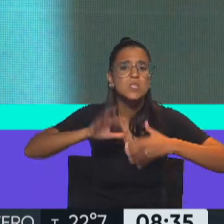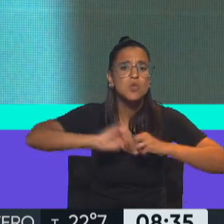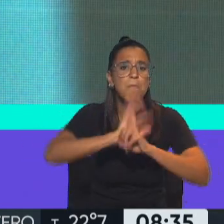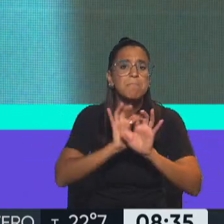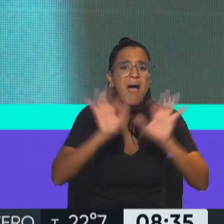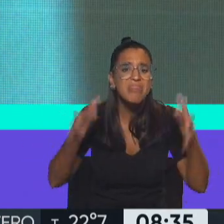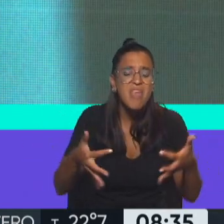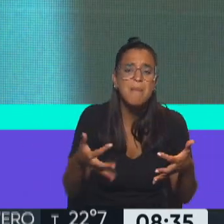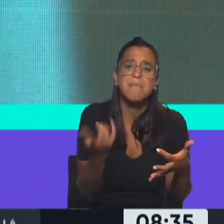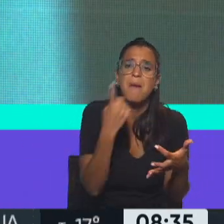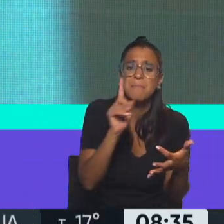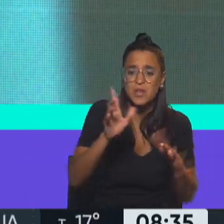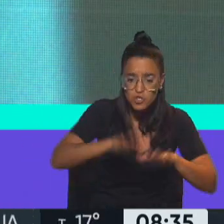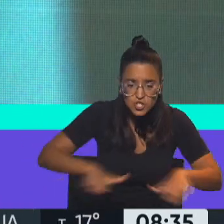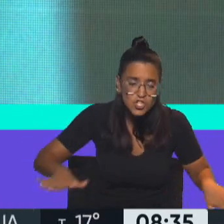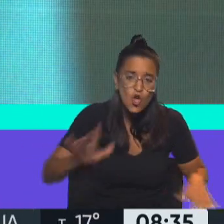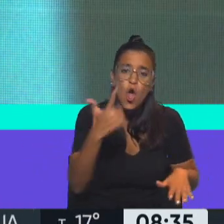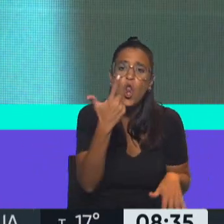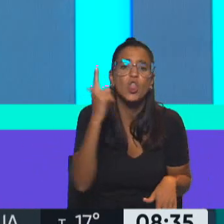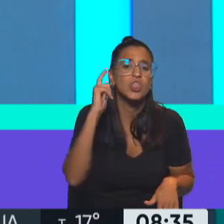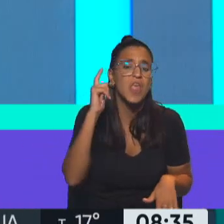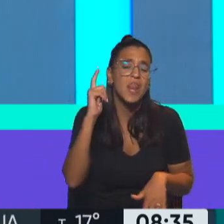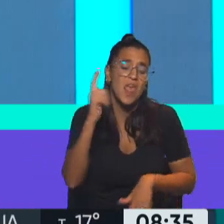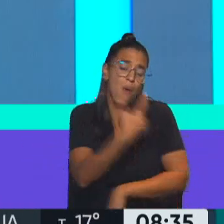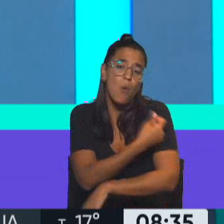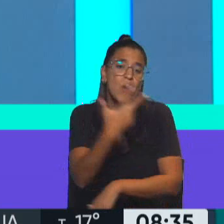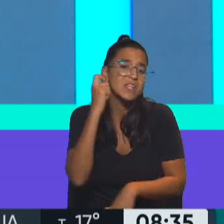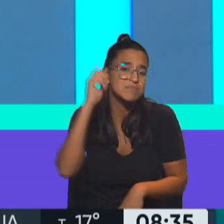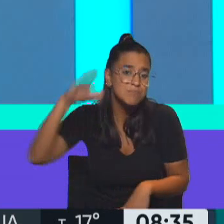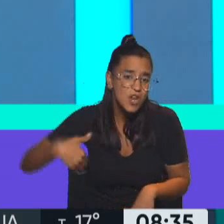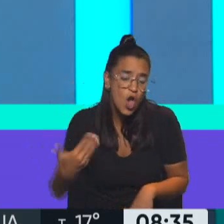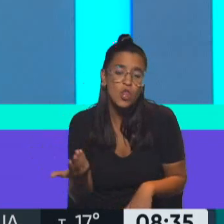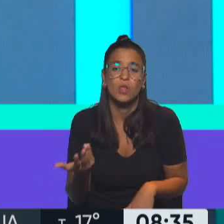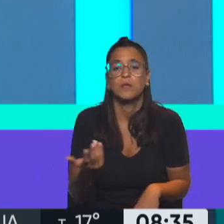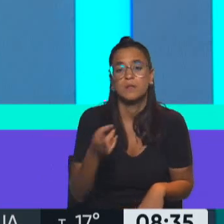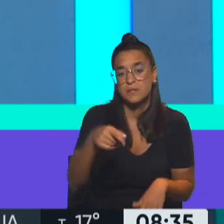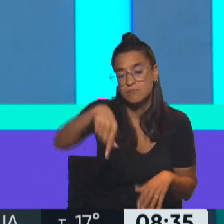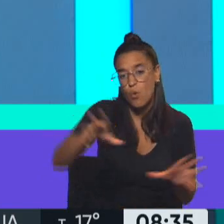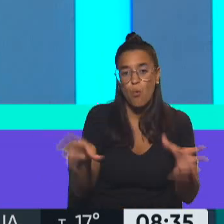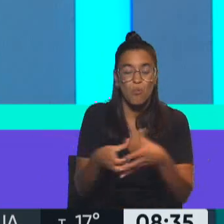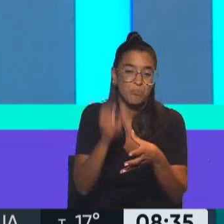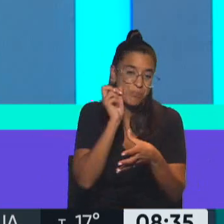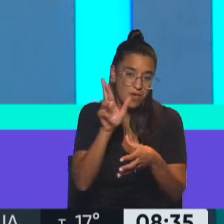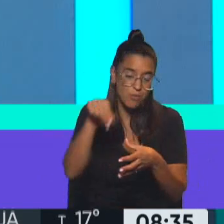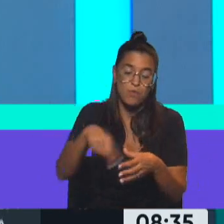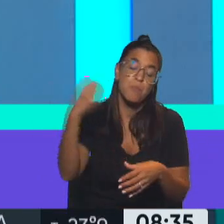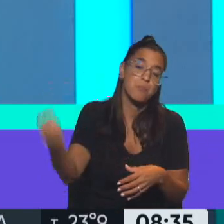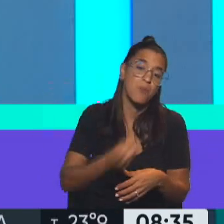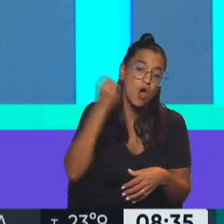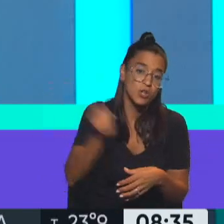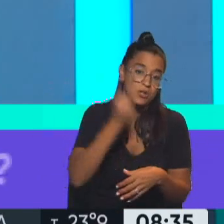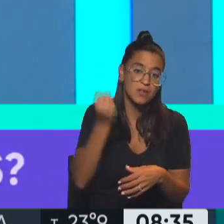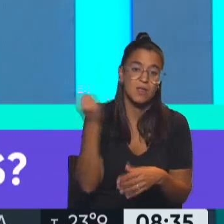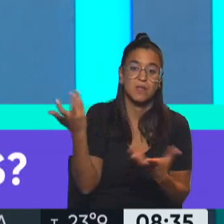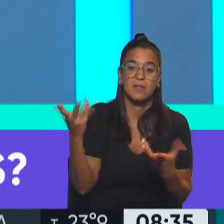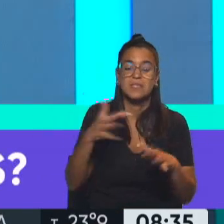con esos chicos que no tienen vacunas, que son menores de 3 años? Sí, exactamente. Ese es el grupo más vulnerable en este momento. Por eso es tan importante mantener